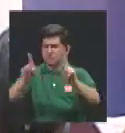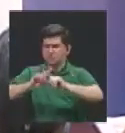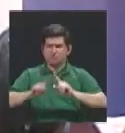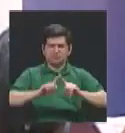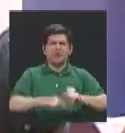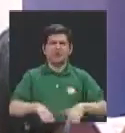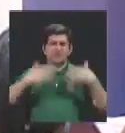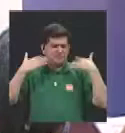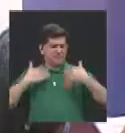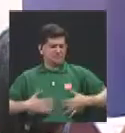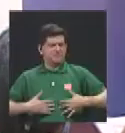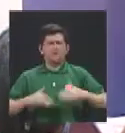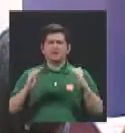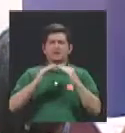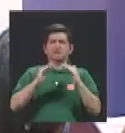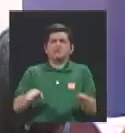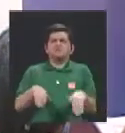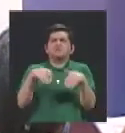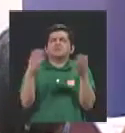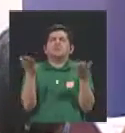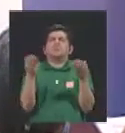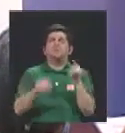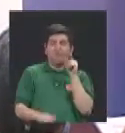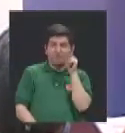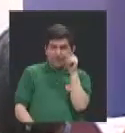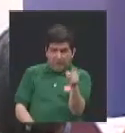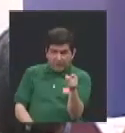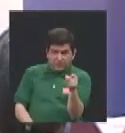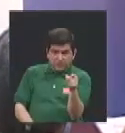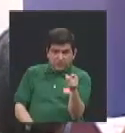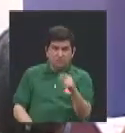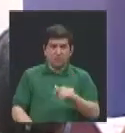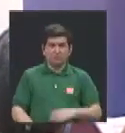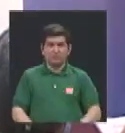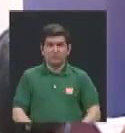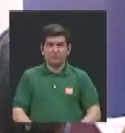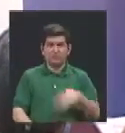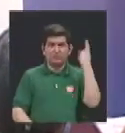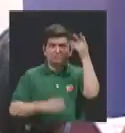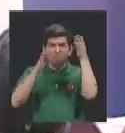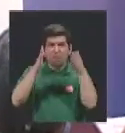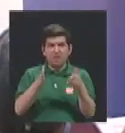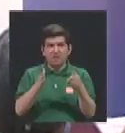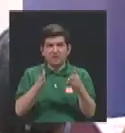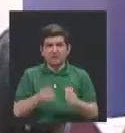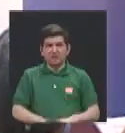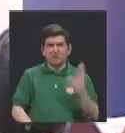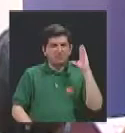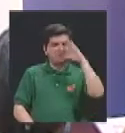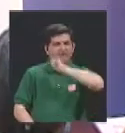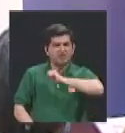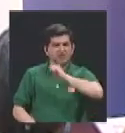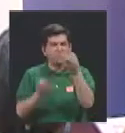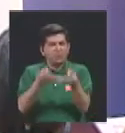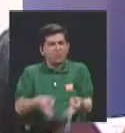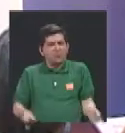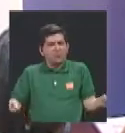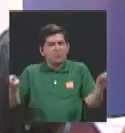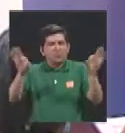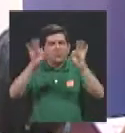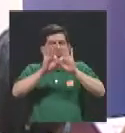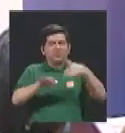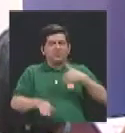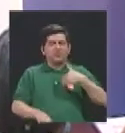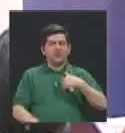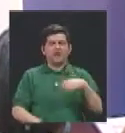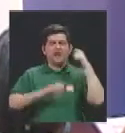de las personas unas con otras, cómo se viste, cómo se vive. Y eso, los políticos se tienen que